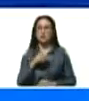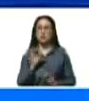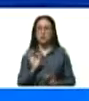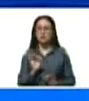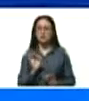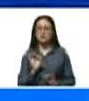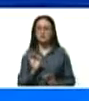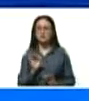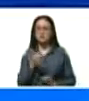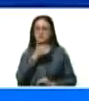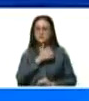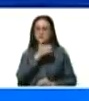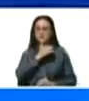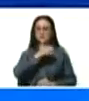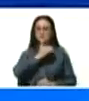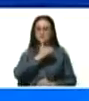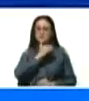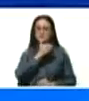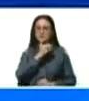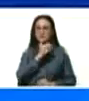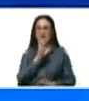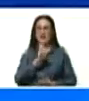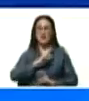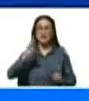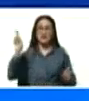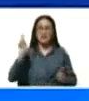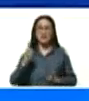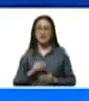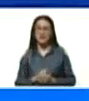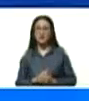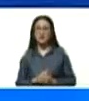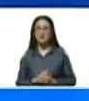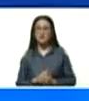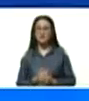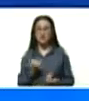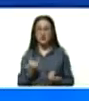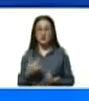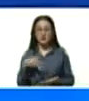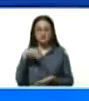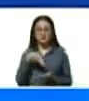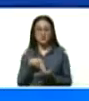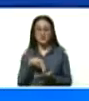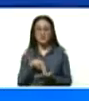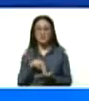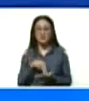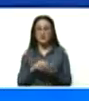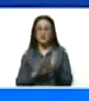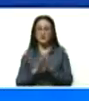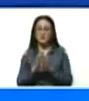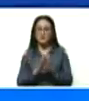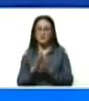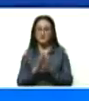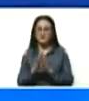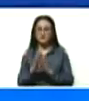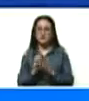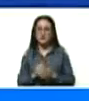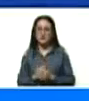fase de resistencia rebelde y aquí vamos, de pie, avanzando